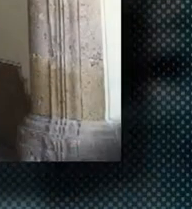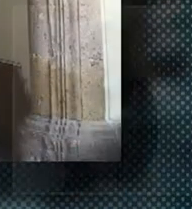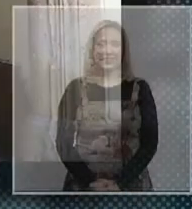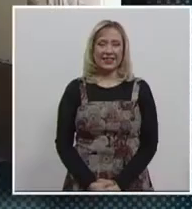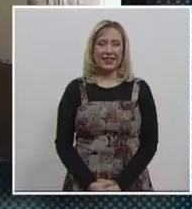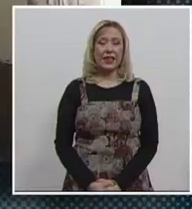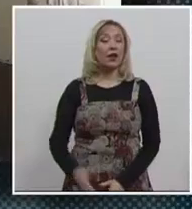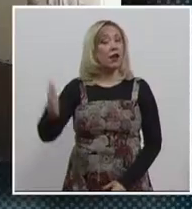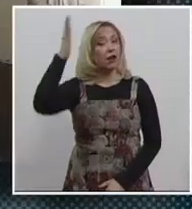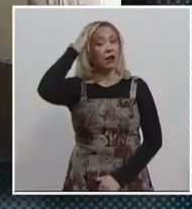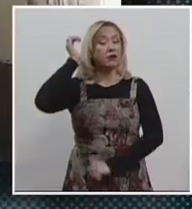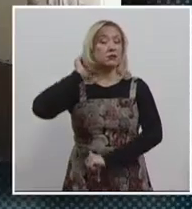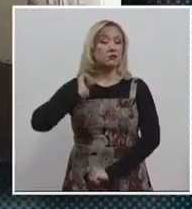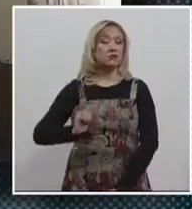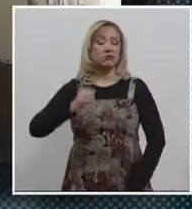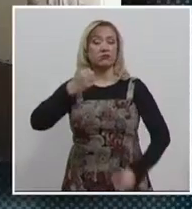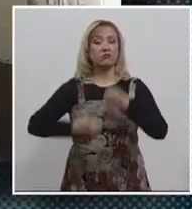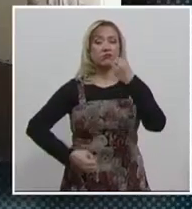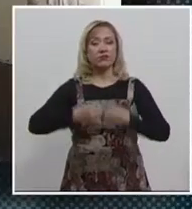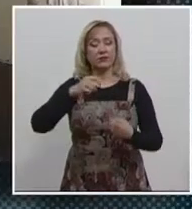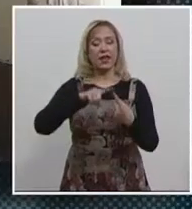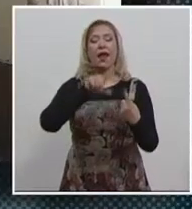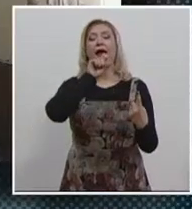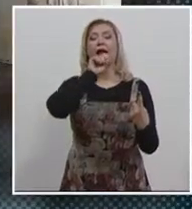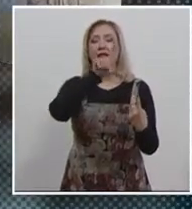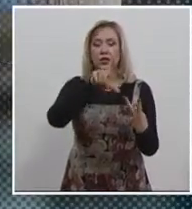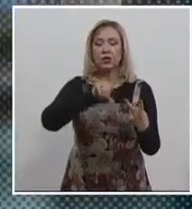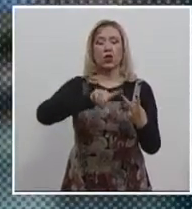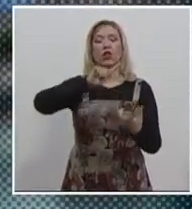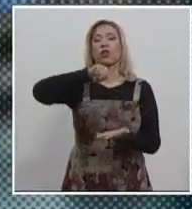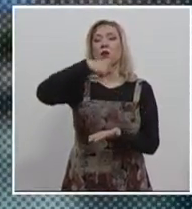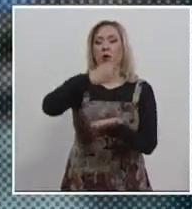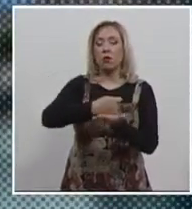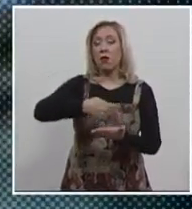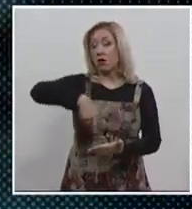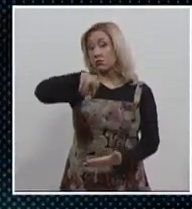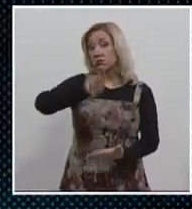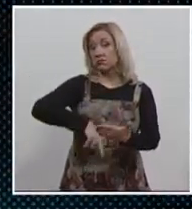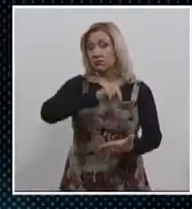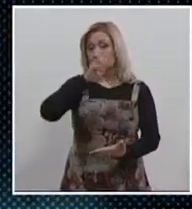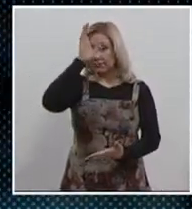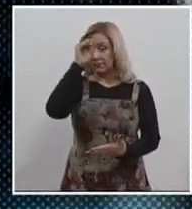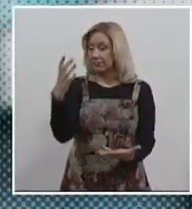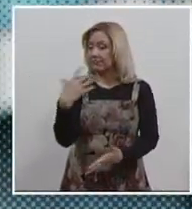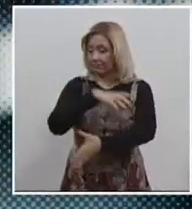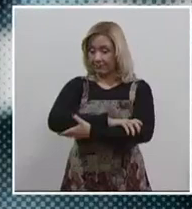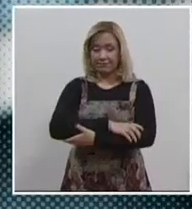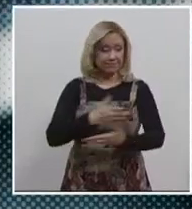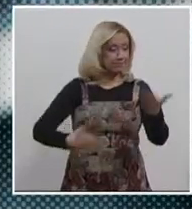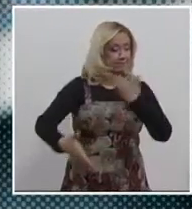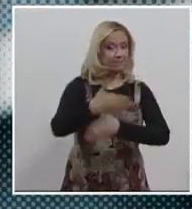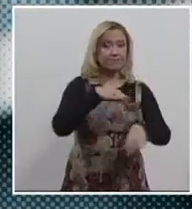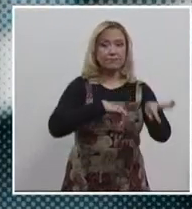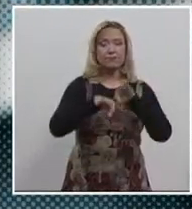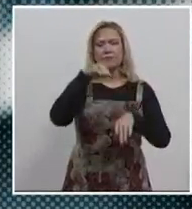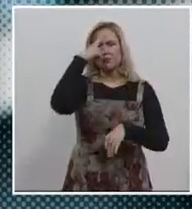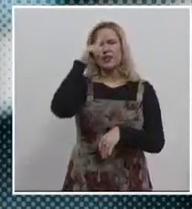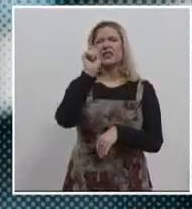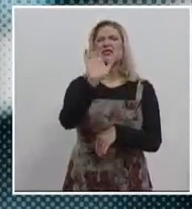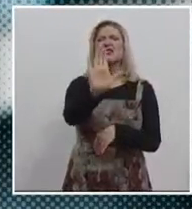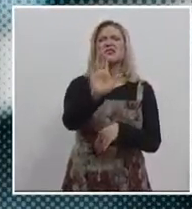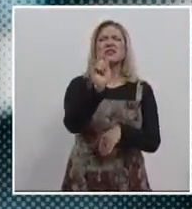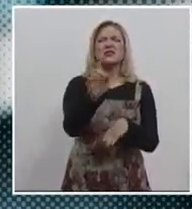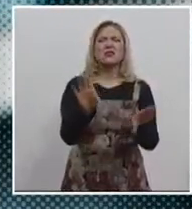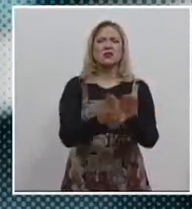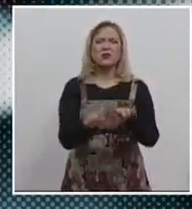Los titulares de los poderes judiciales de Jalisco y Tamaulipas firmaron un convenio de colaboración para facilitar el eliminador de